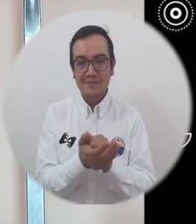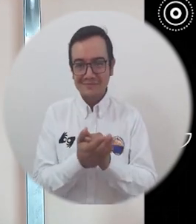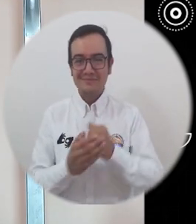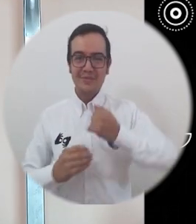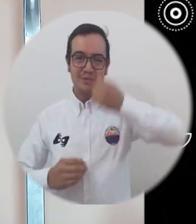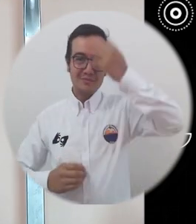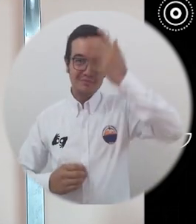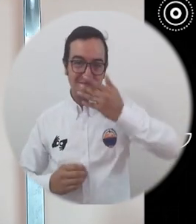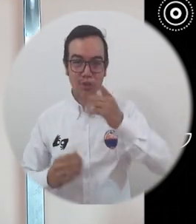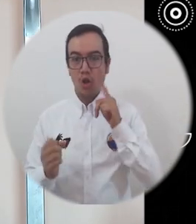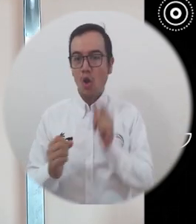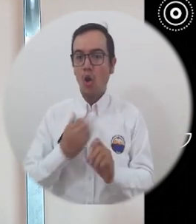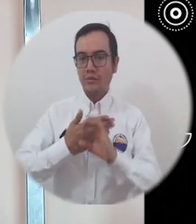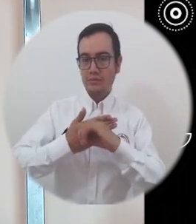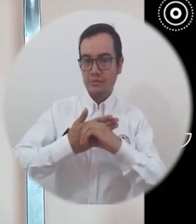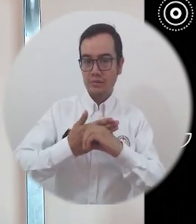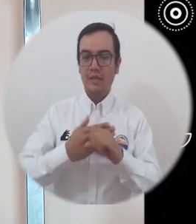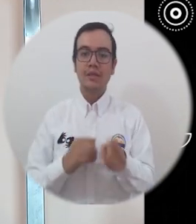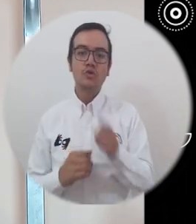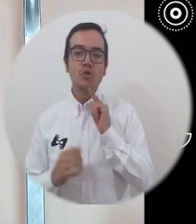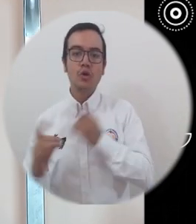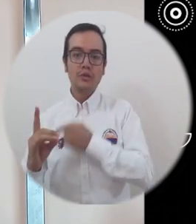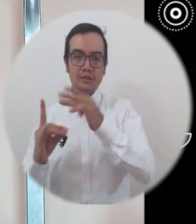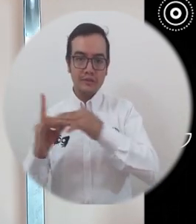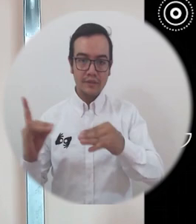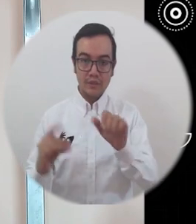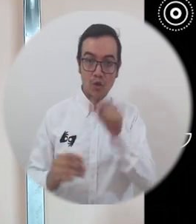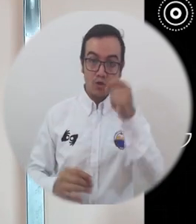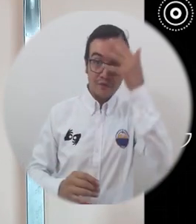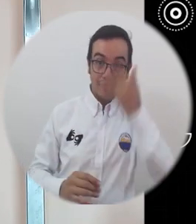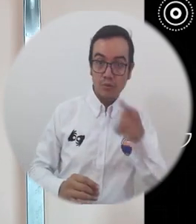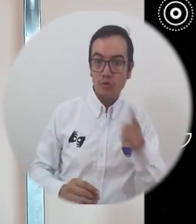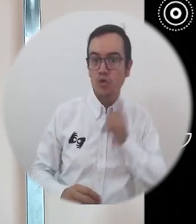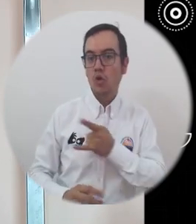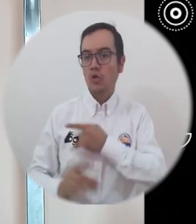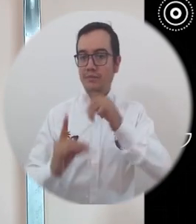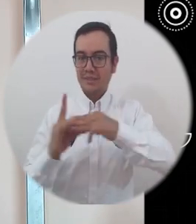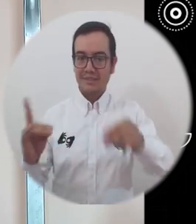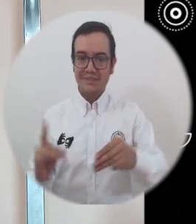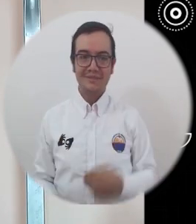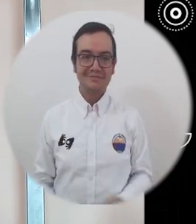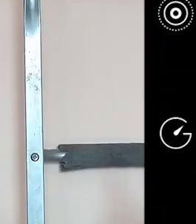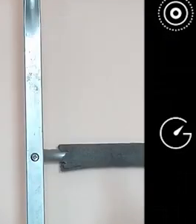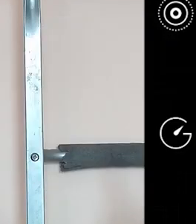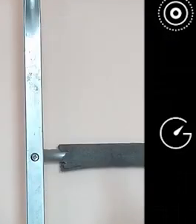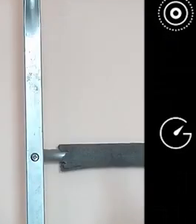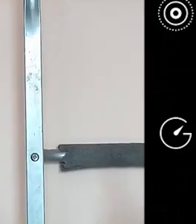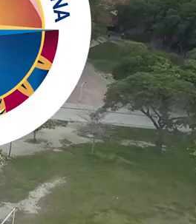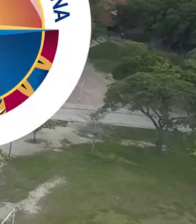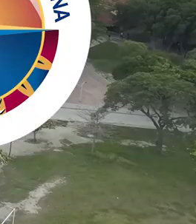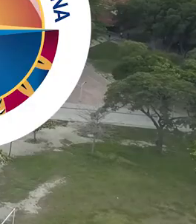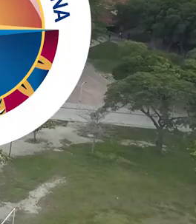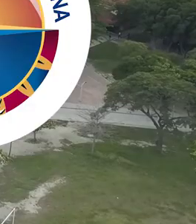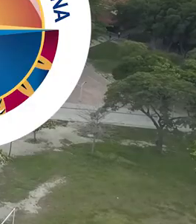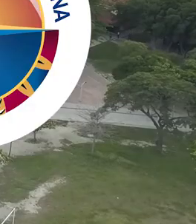institucionales, arroba unimagdalena para Instagram y Twitter, y Universidad del Magdalena en Facebook. Hasta pronto.